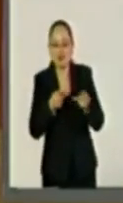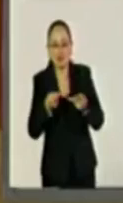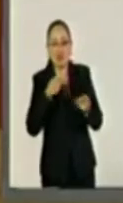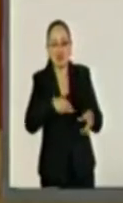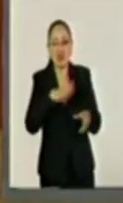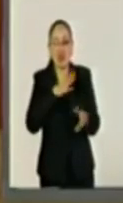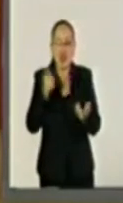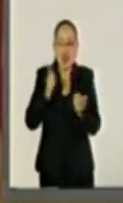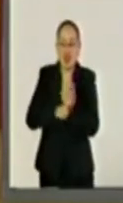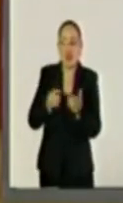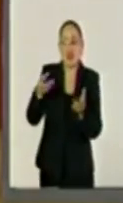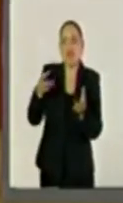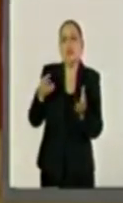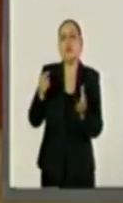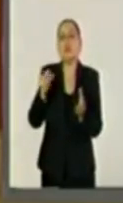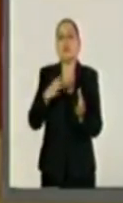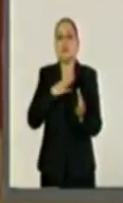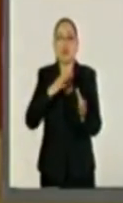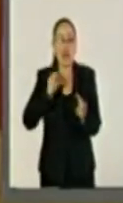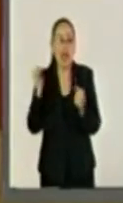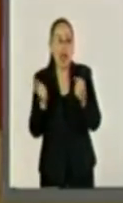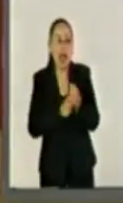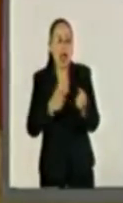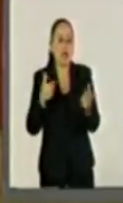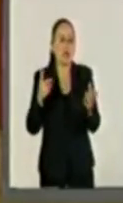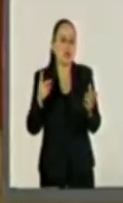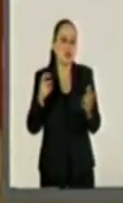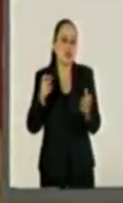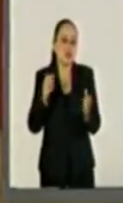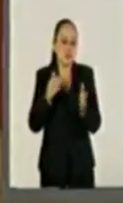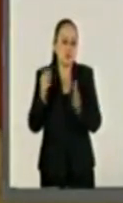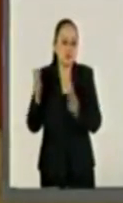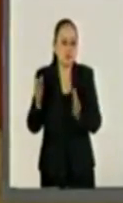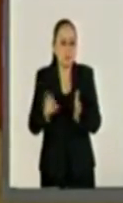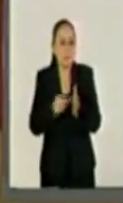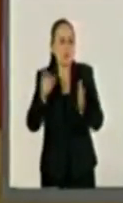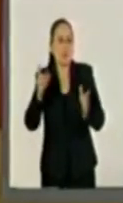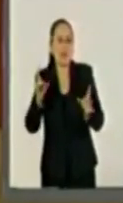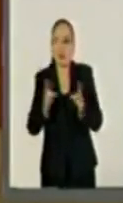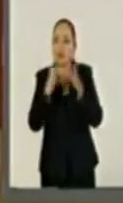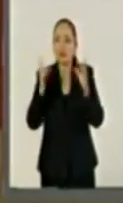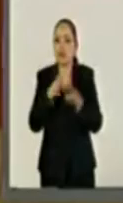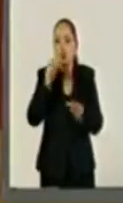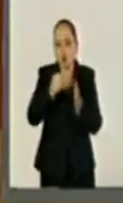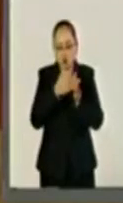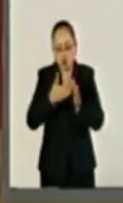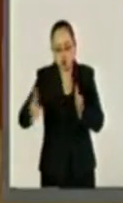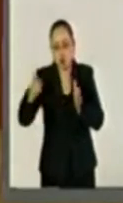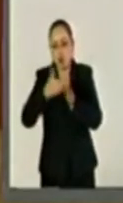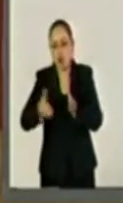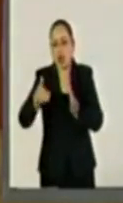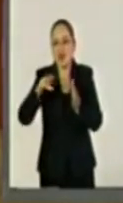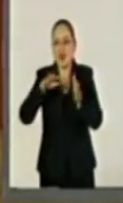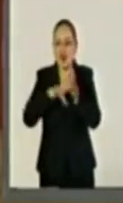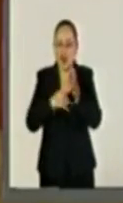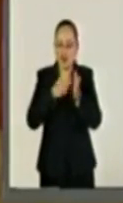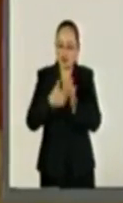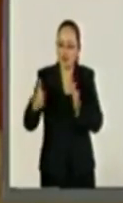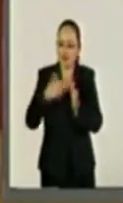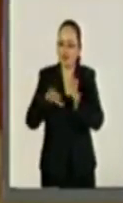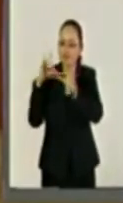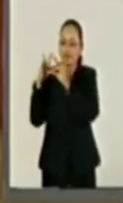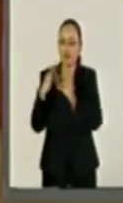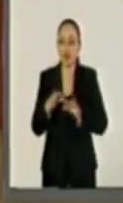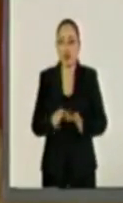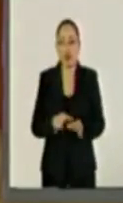cuando sus servicios no sean esporádicos u ocasionales. Cabe decir que para tratar de solventar de alguna